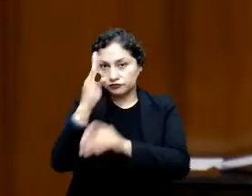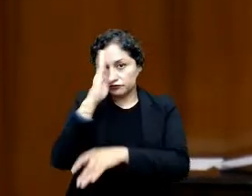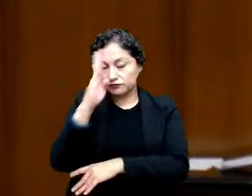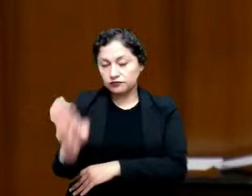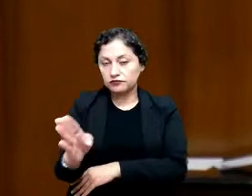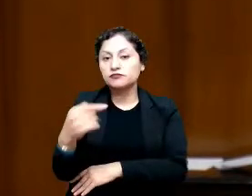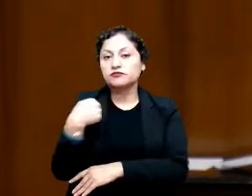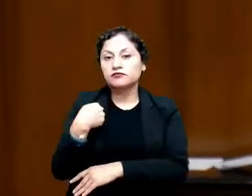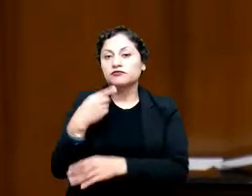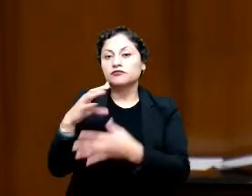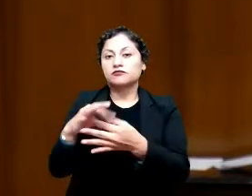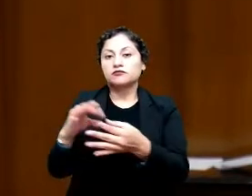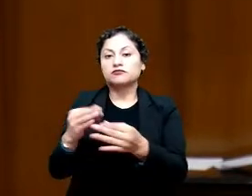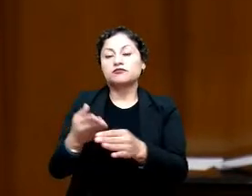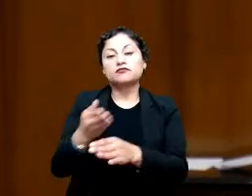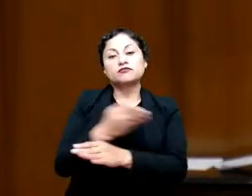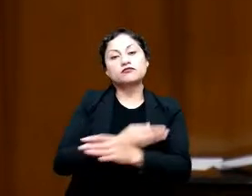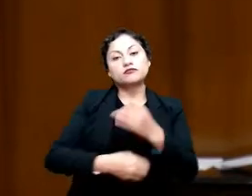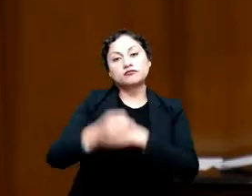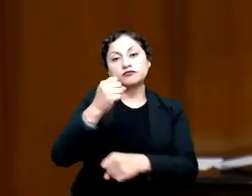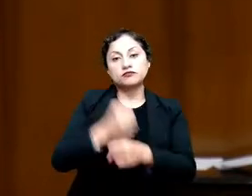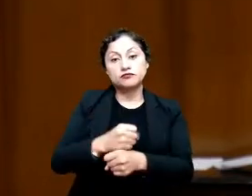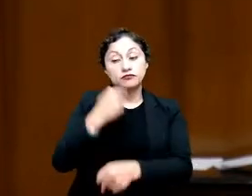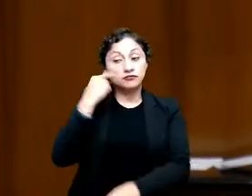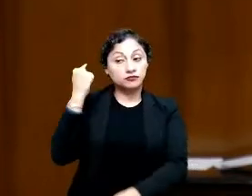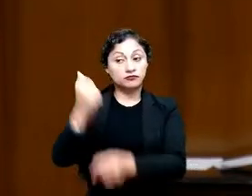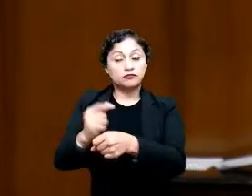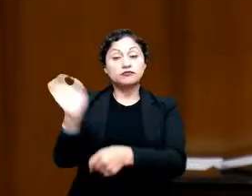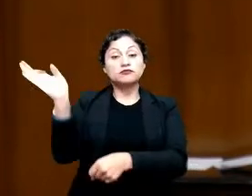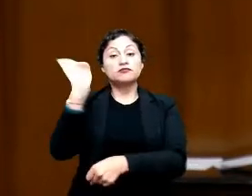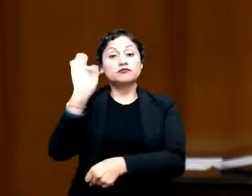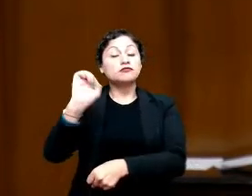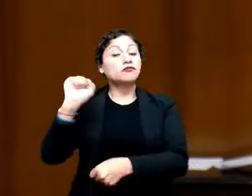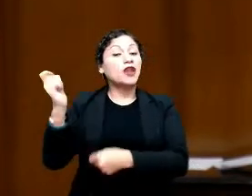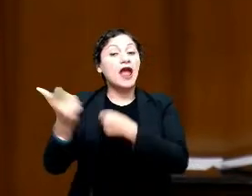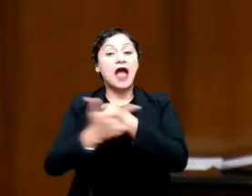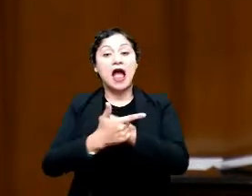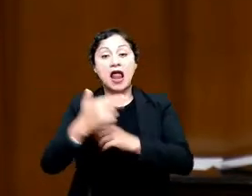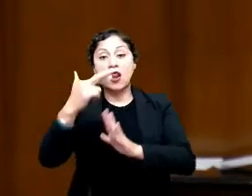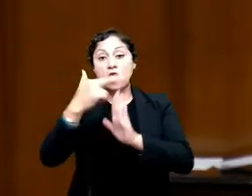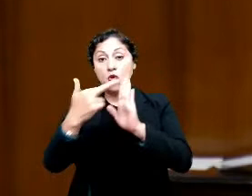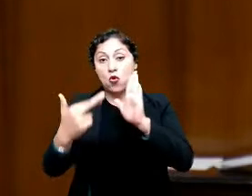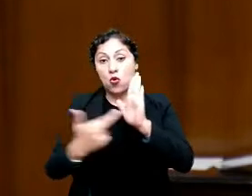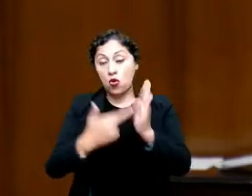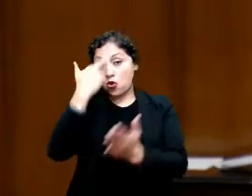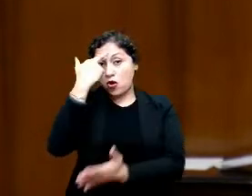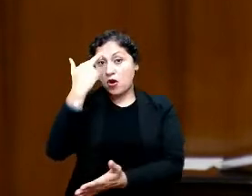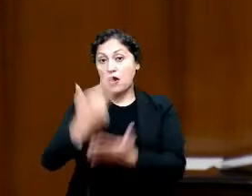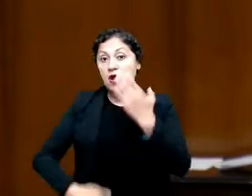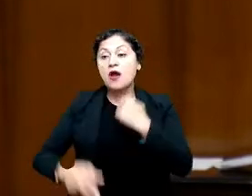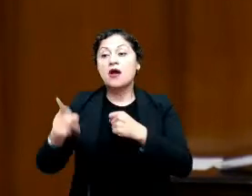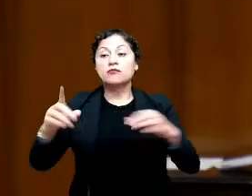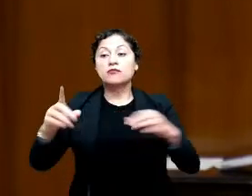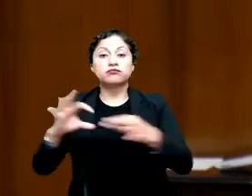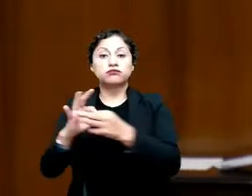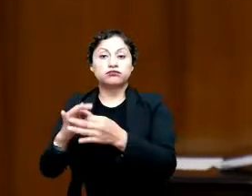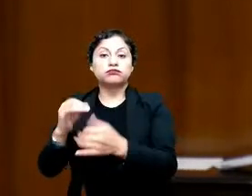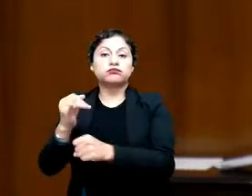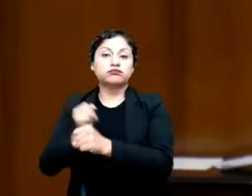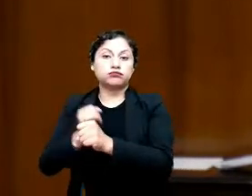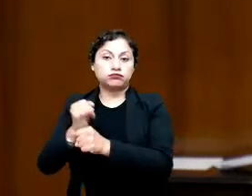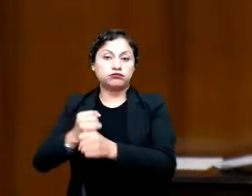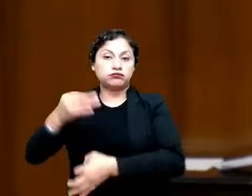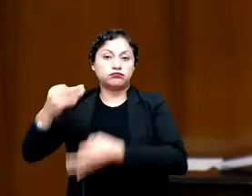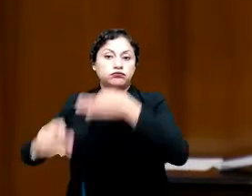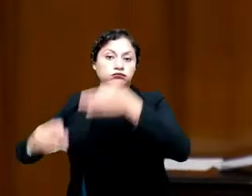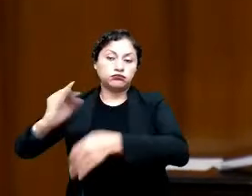hace algunos años, aquel que se salga de la norma se le vinculará a proceso y se le meterá a la cárcel. Esta fue la plática que